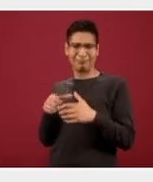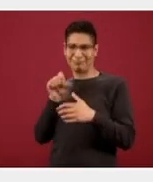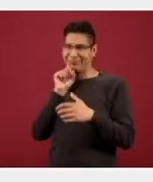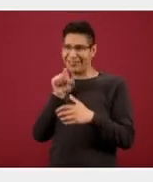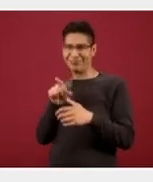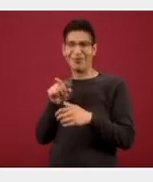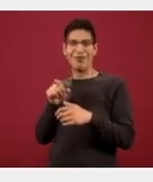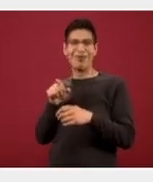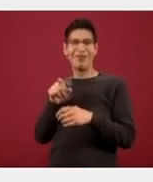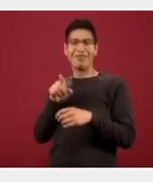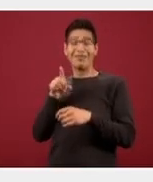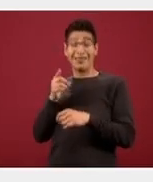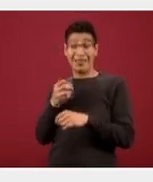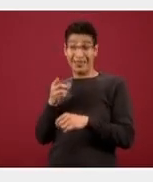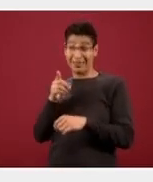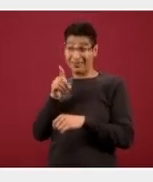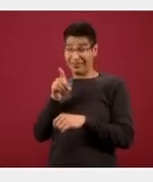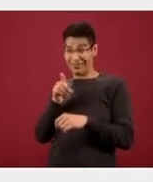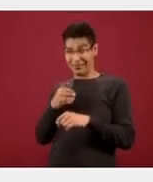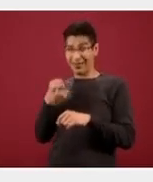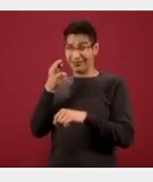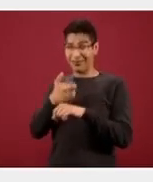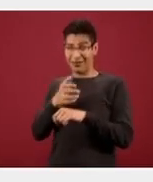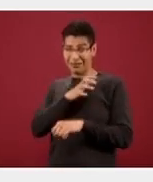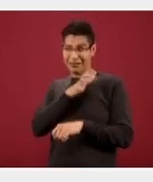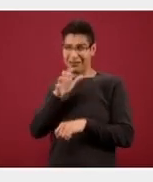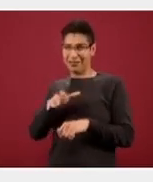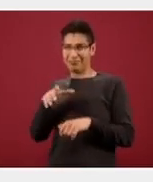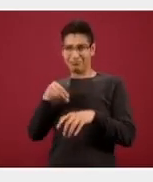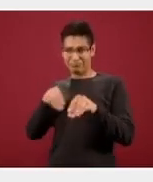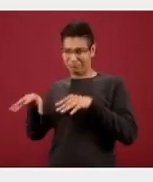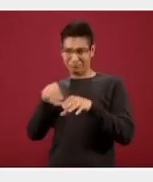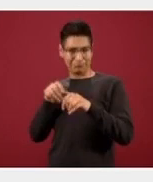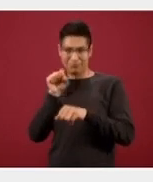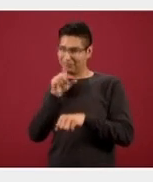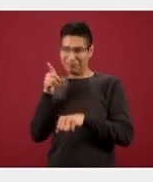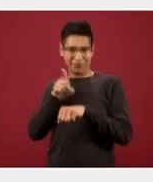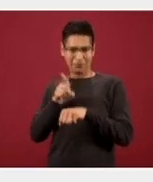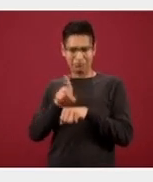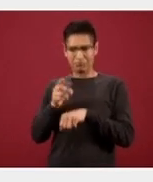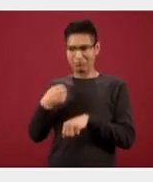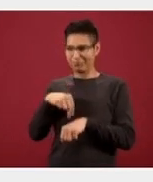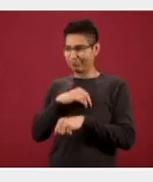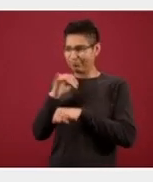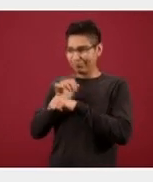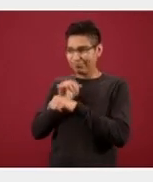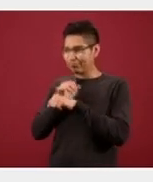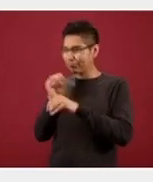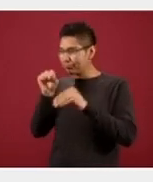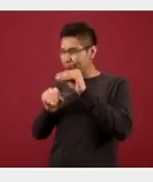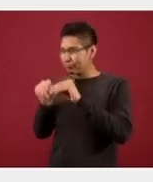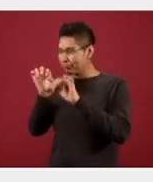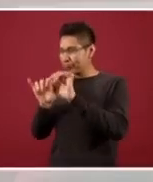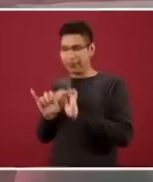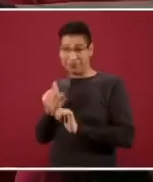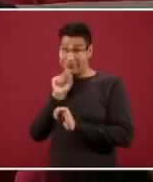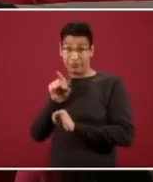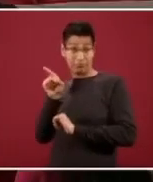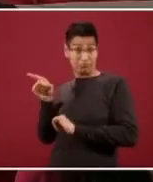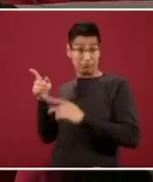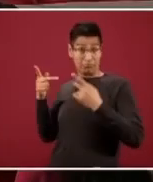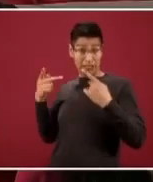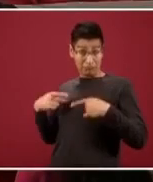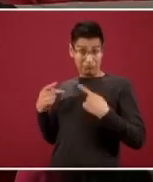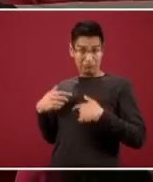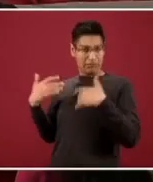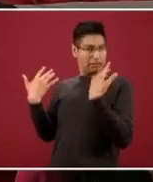de la Dirección General de Epidemiología, en donde todos los días reconocemos mucho el esfuerzo de nuestros expertos